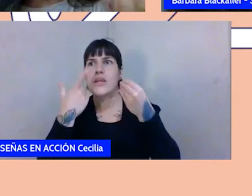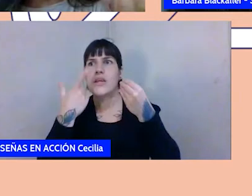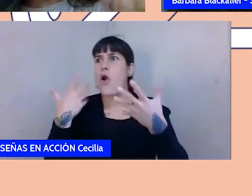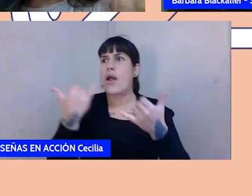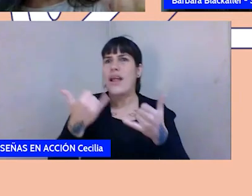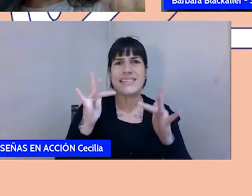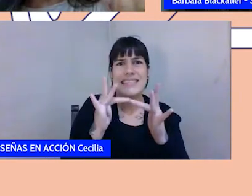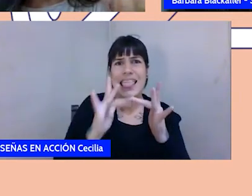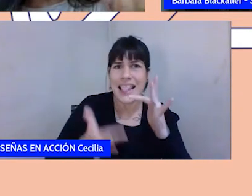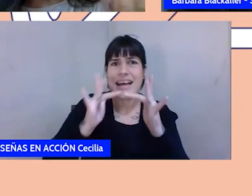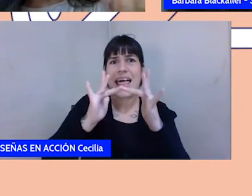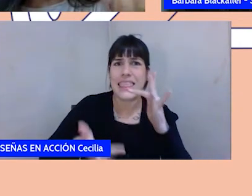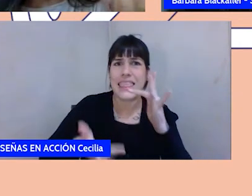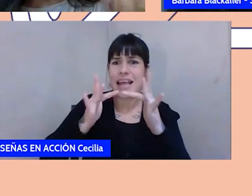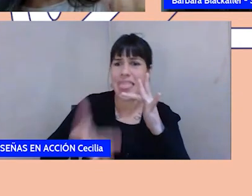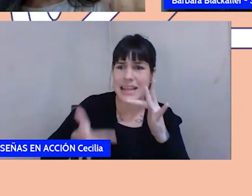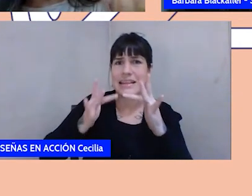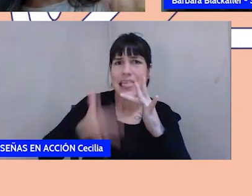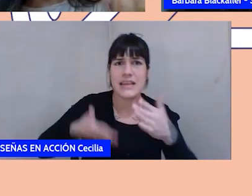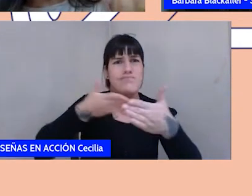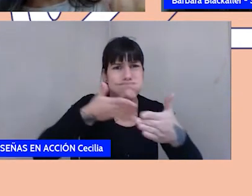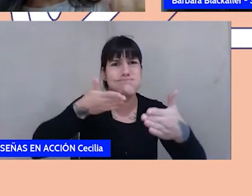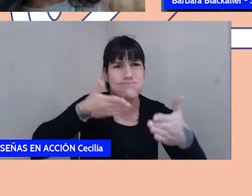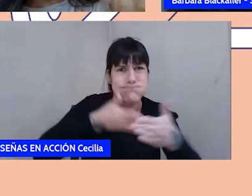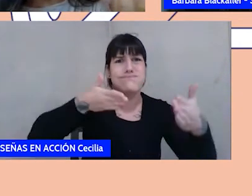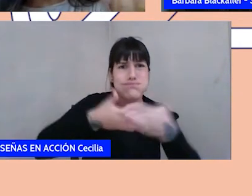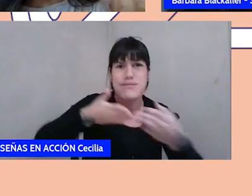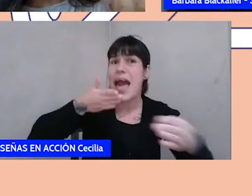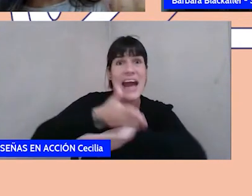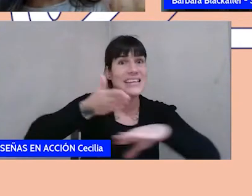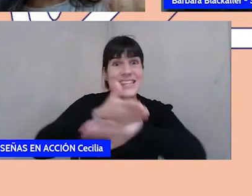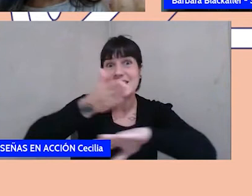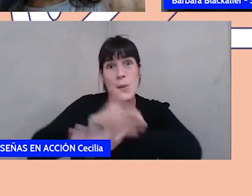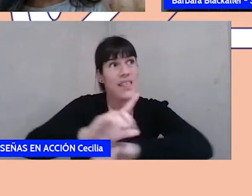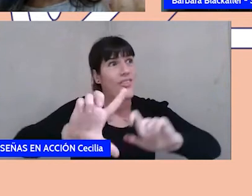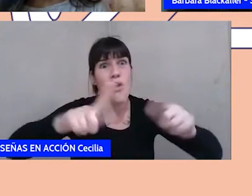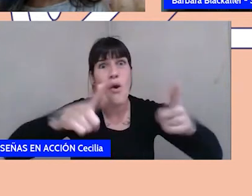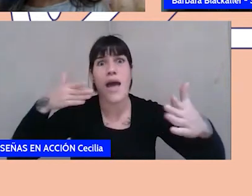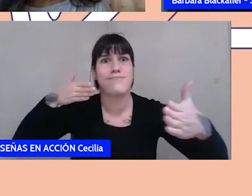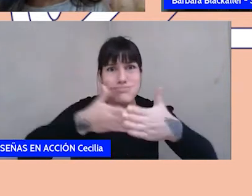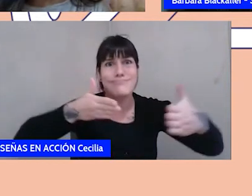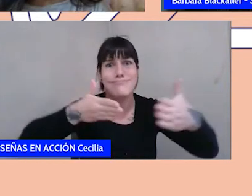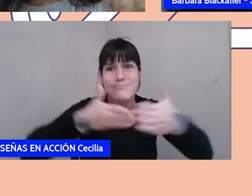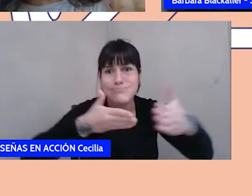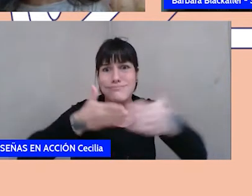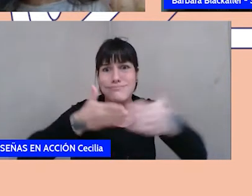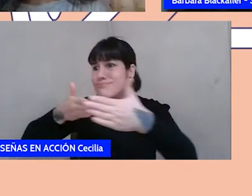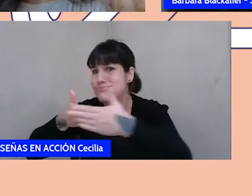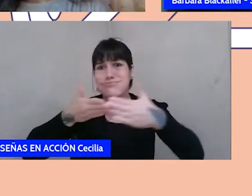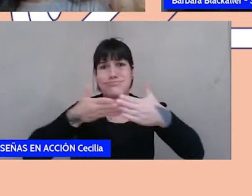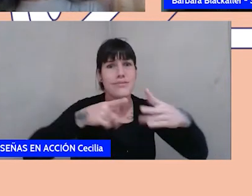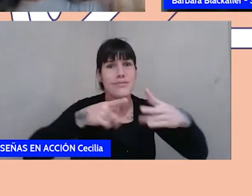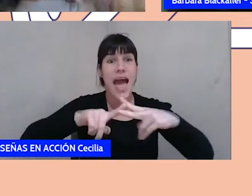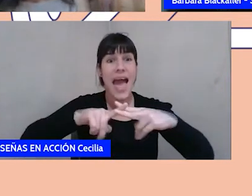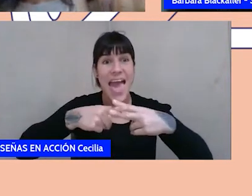accesibilidad, tenemos un problema donde no tenemos las suficientes herramientas ni habilidades digitales. Dijimos, ¿por qué